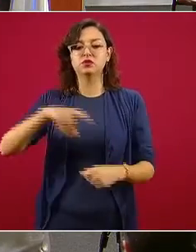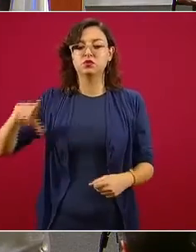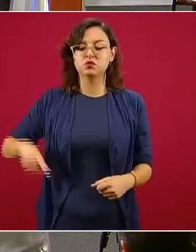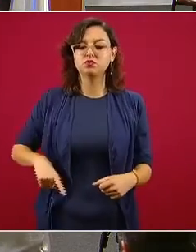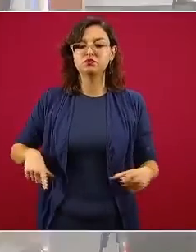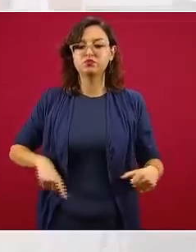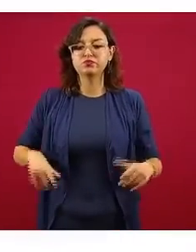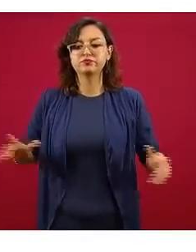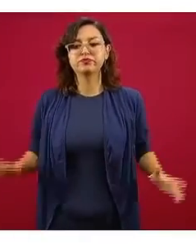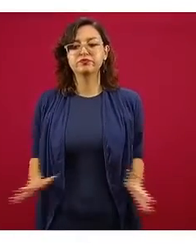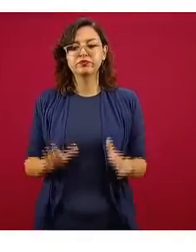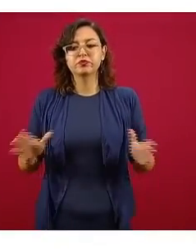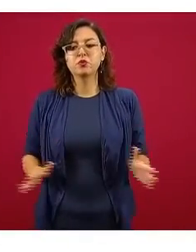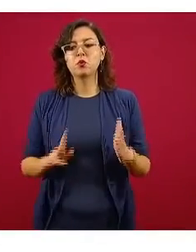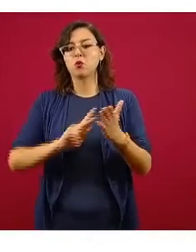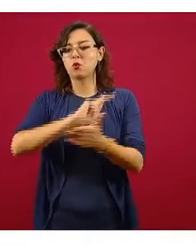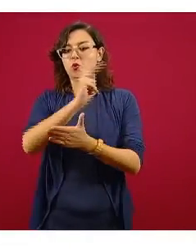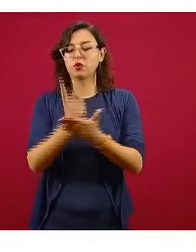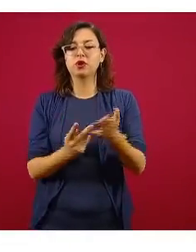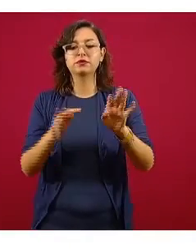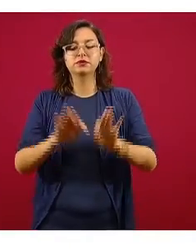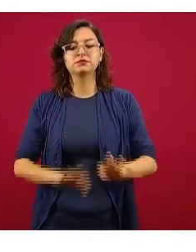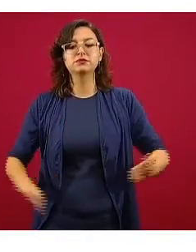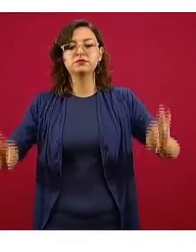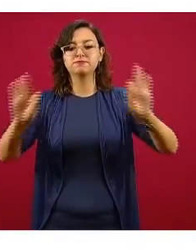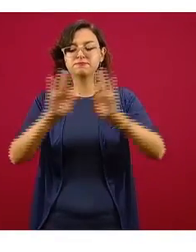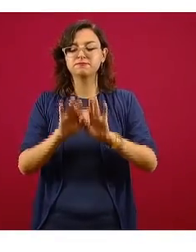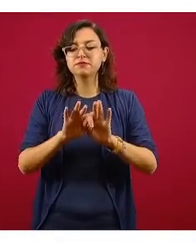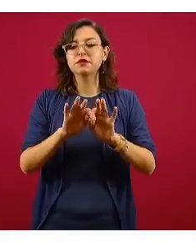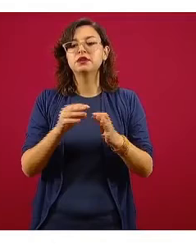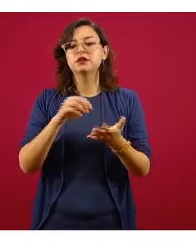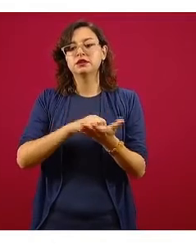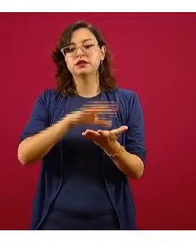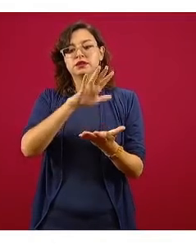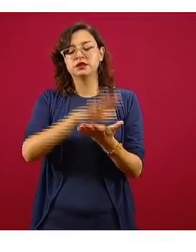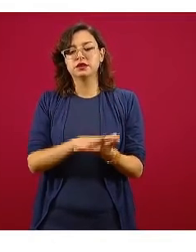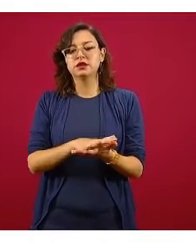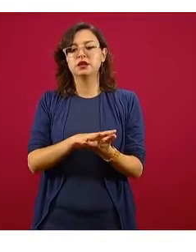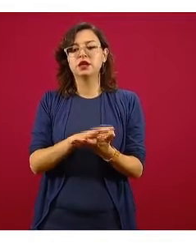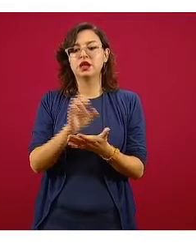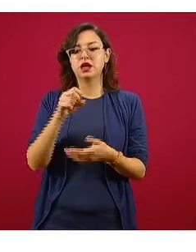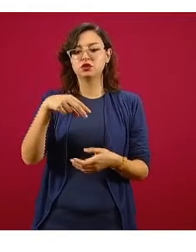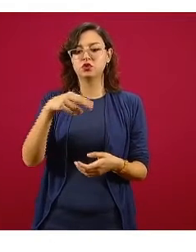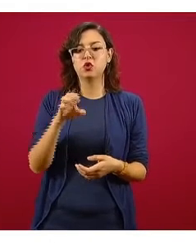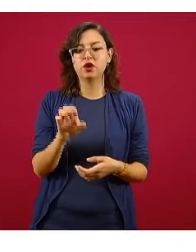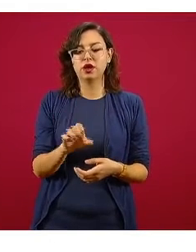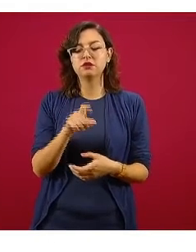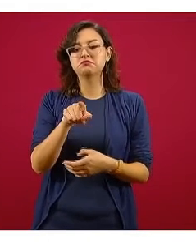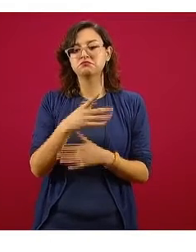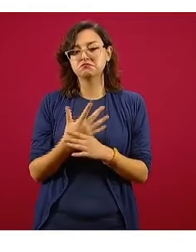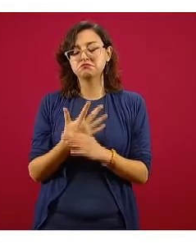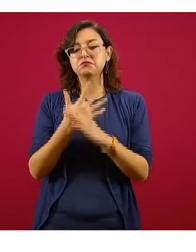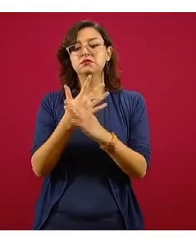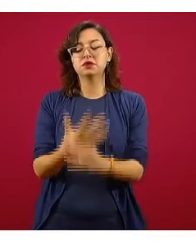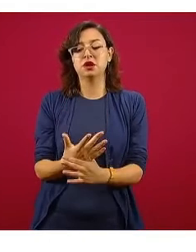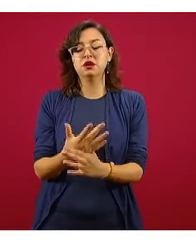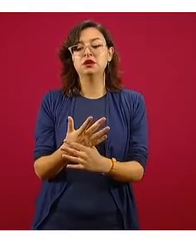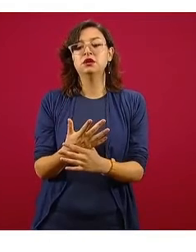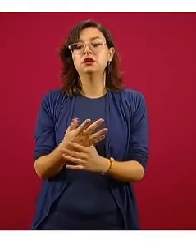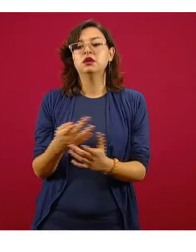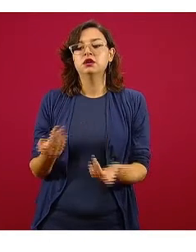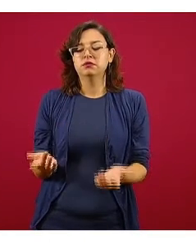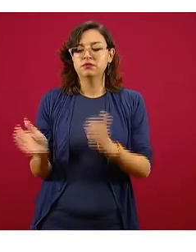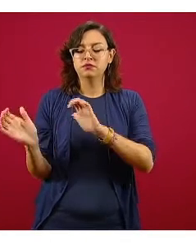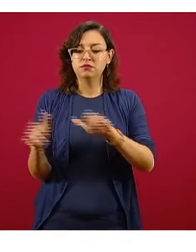a través de sus programas prioritarios, según datos recientes del ENOE, se registra un incremento de la tasa